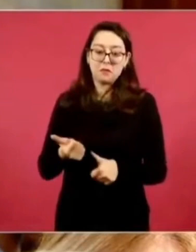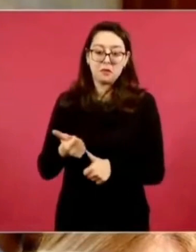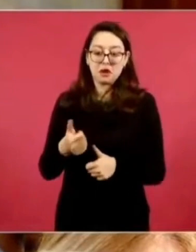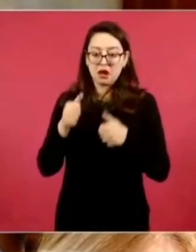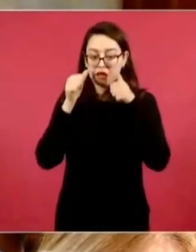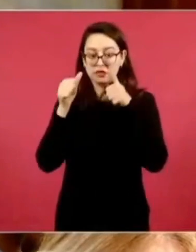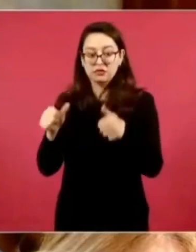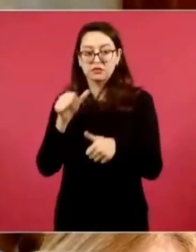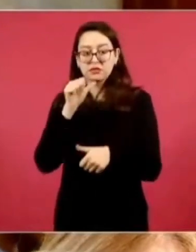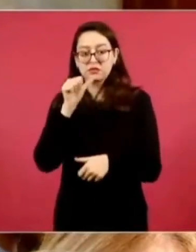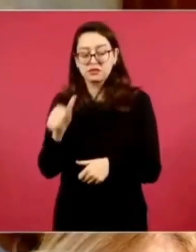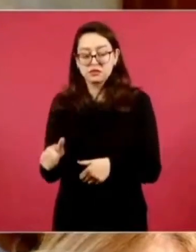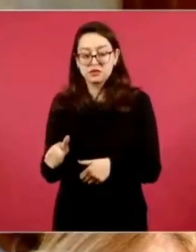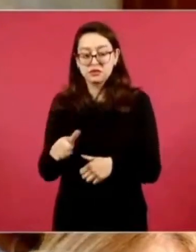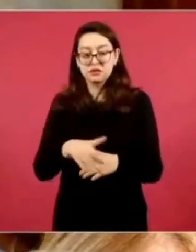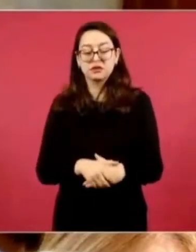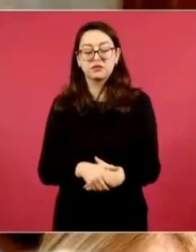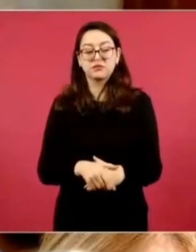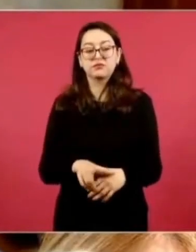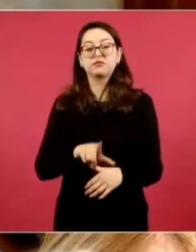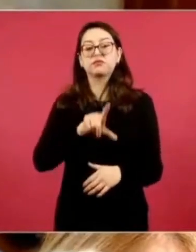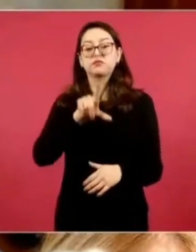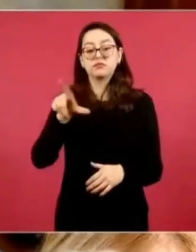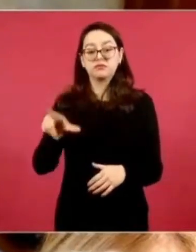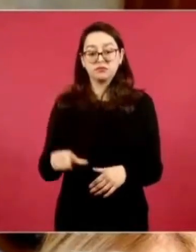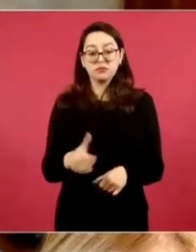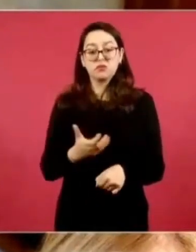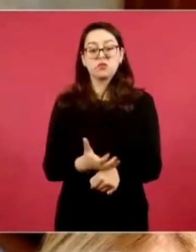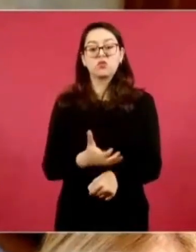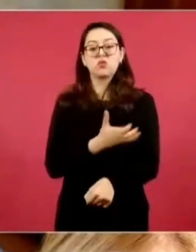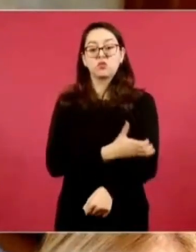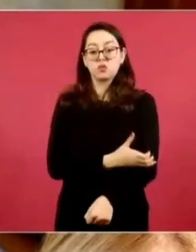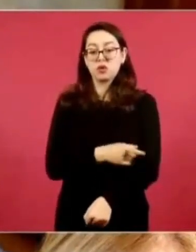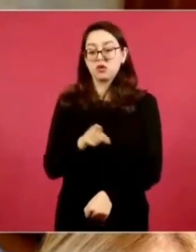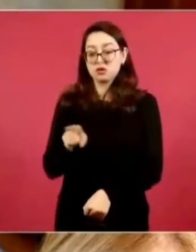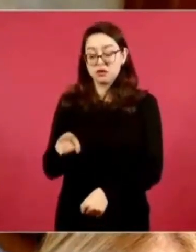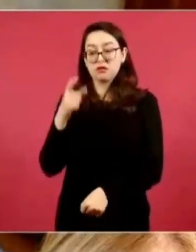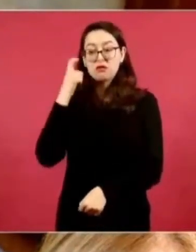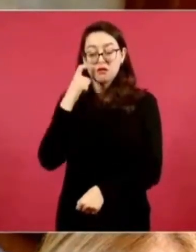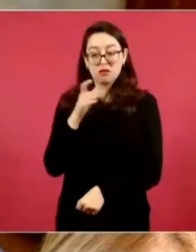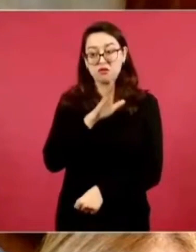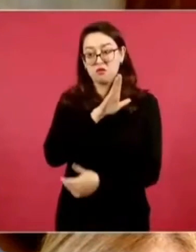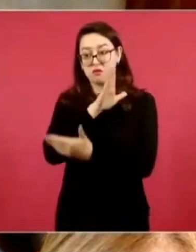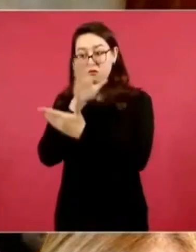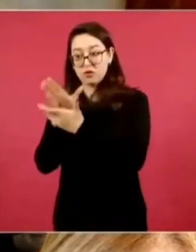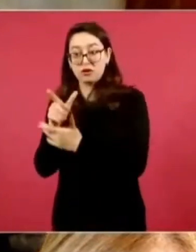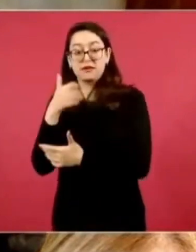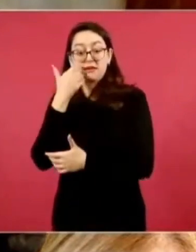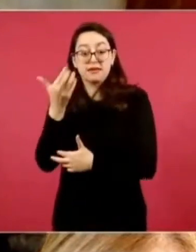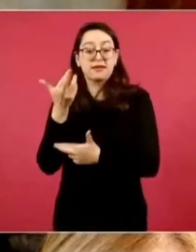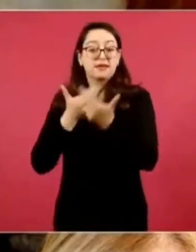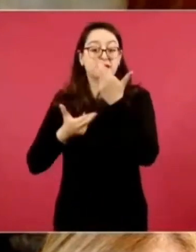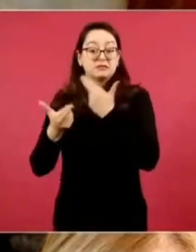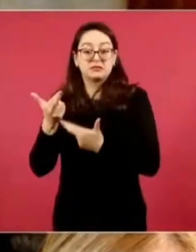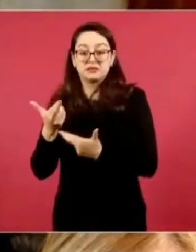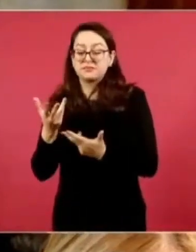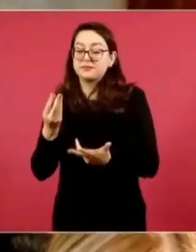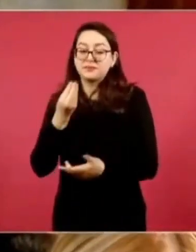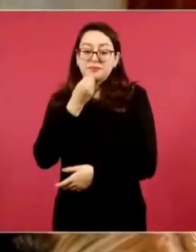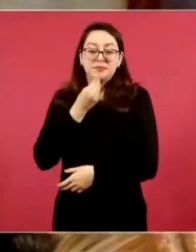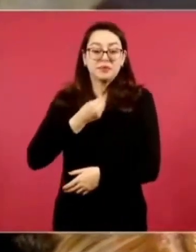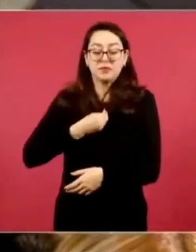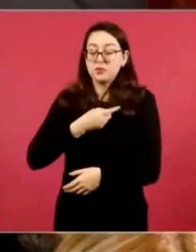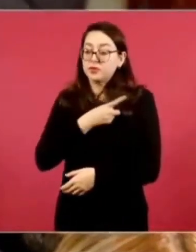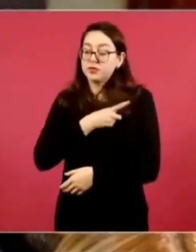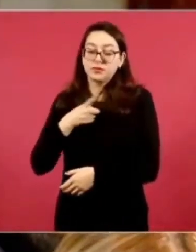La compañera fue al estado de Guerrero porque ella lo que quería era regresar. Se ha visto obligada a separarse de sus